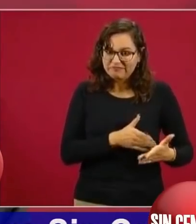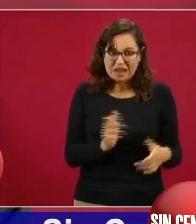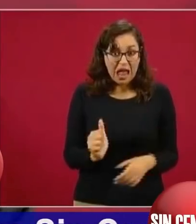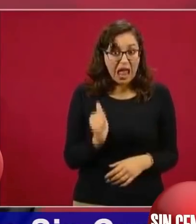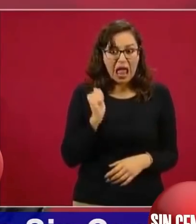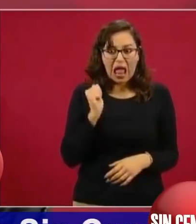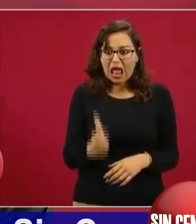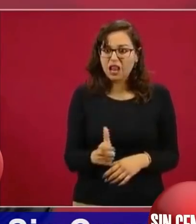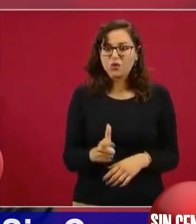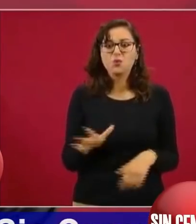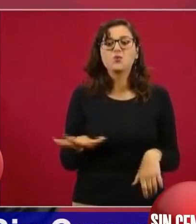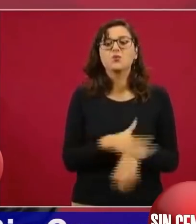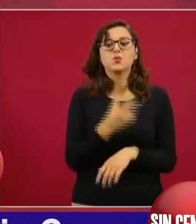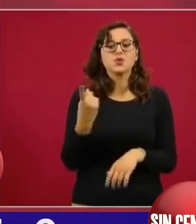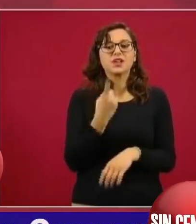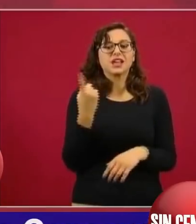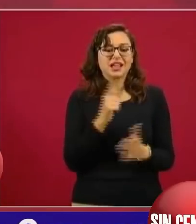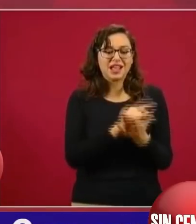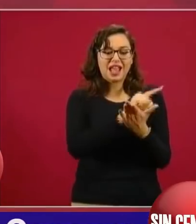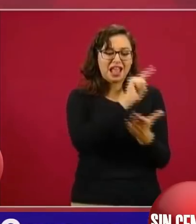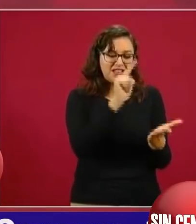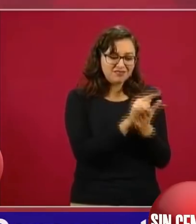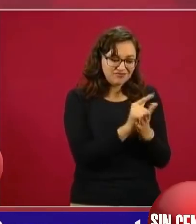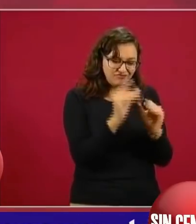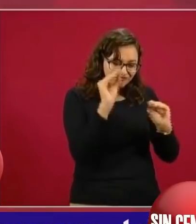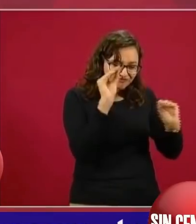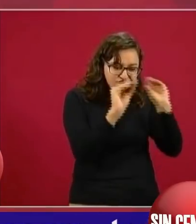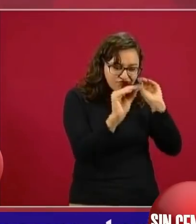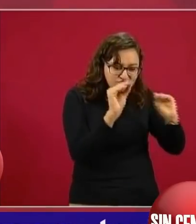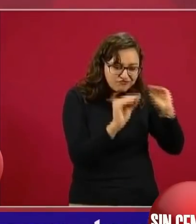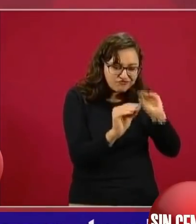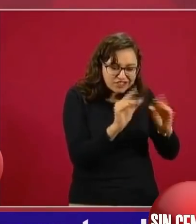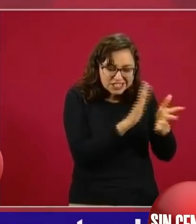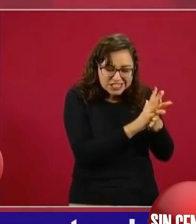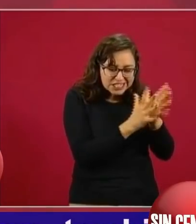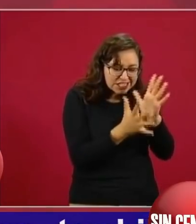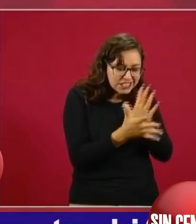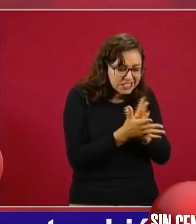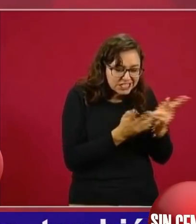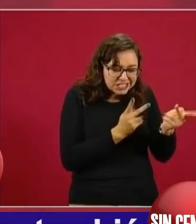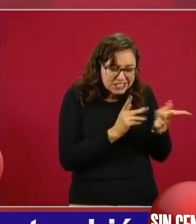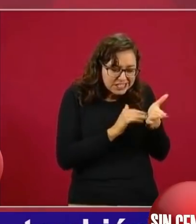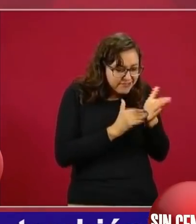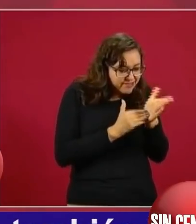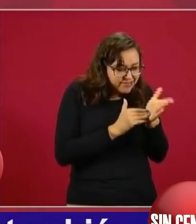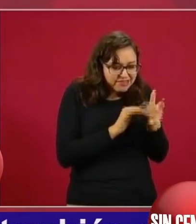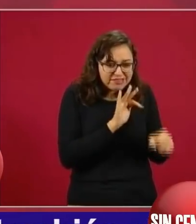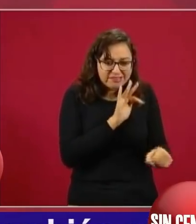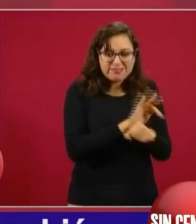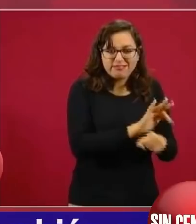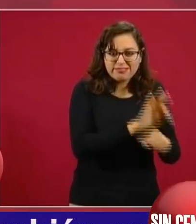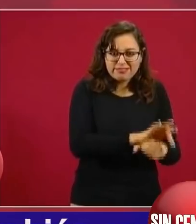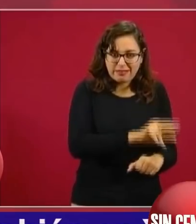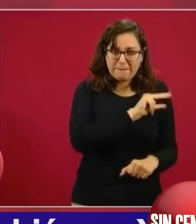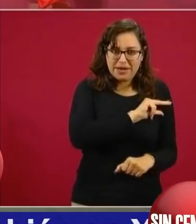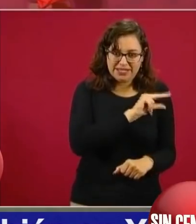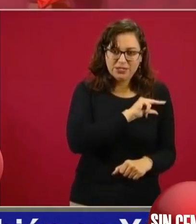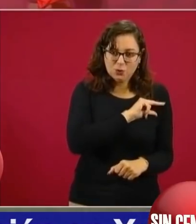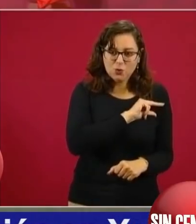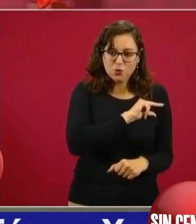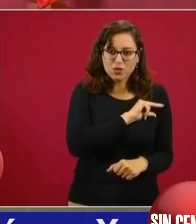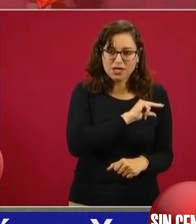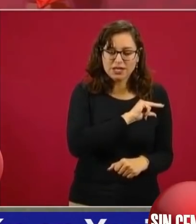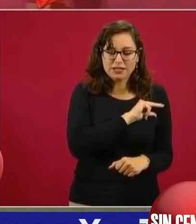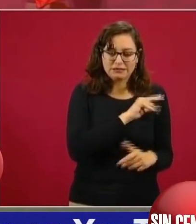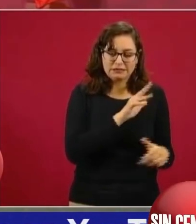porque dejaron todo esto bien amarrado, ¿sí?, con